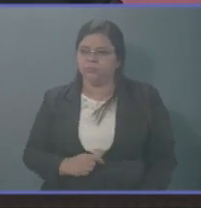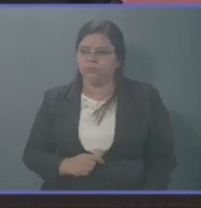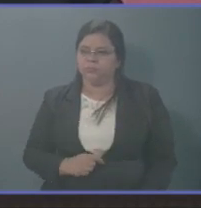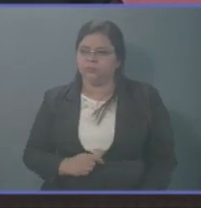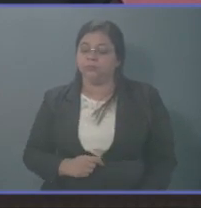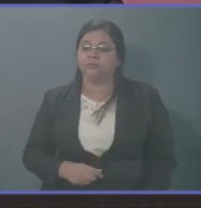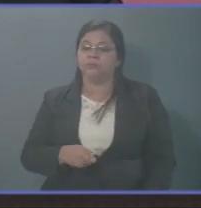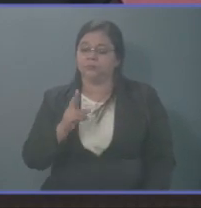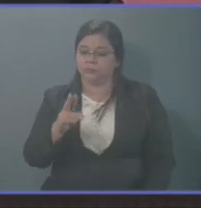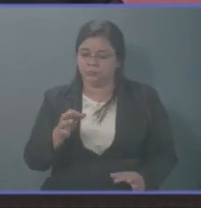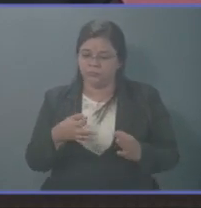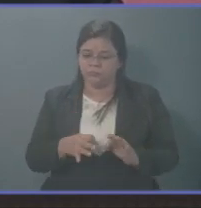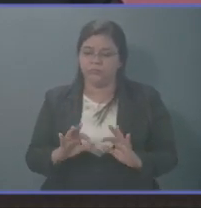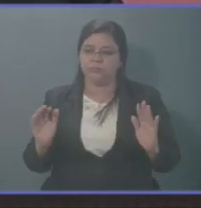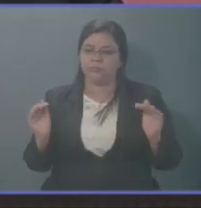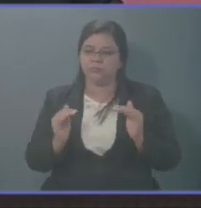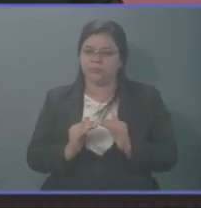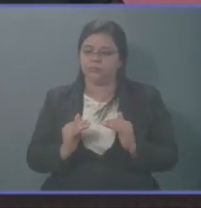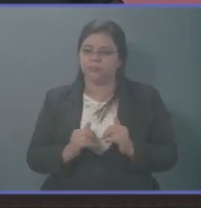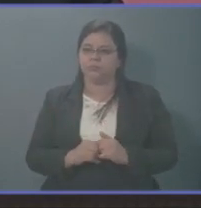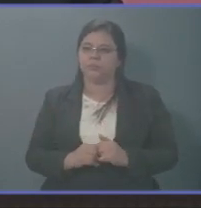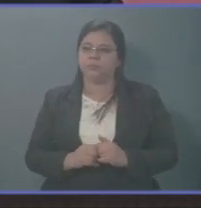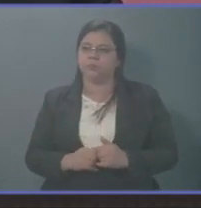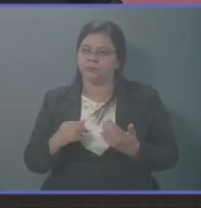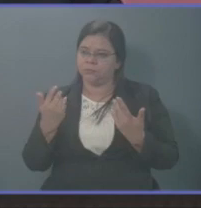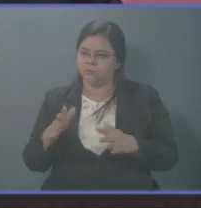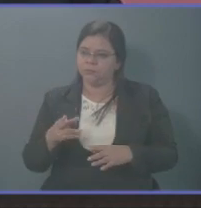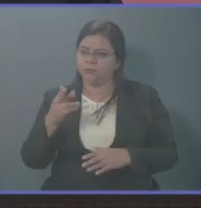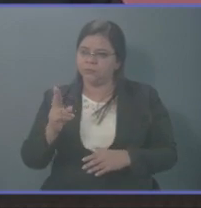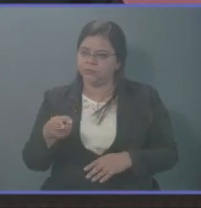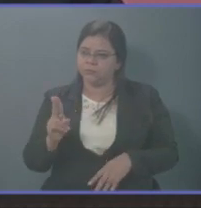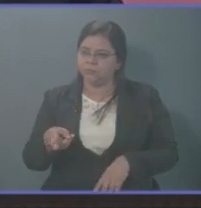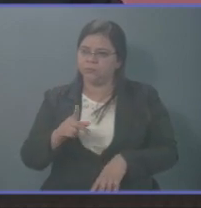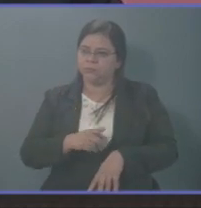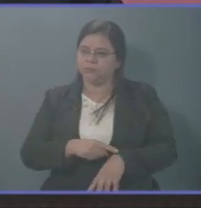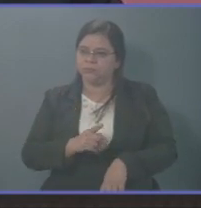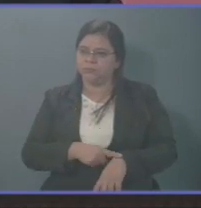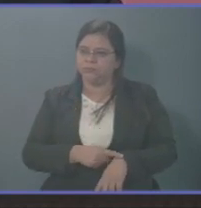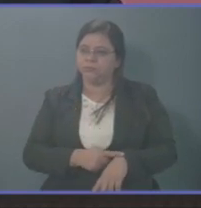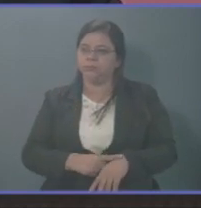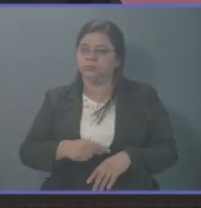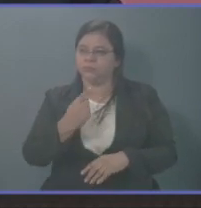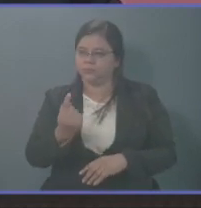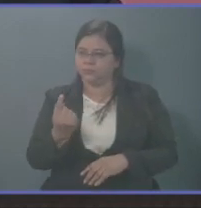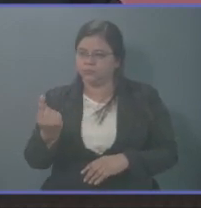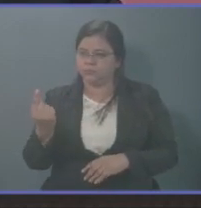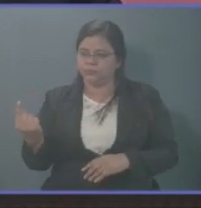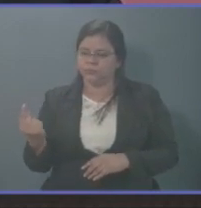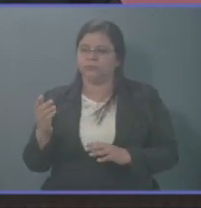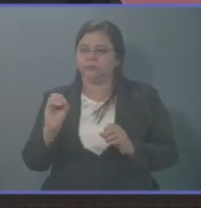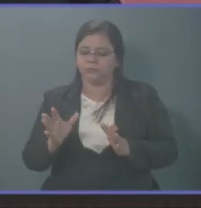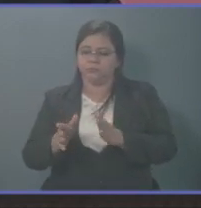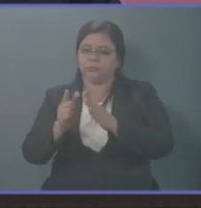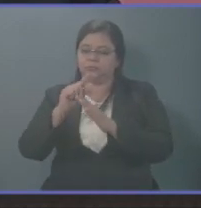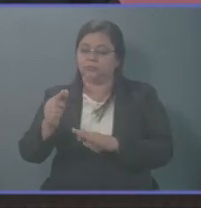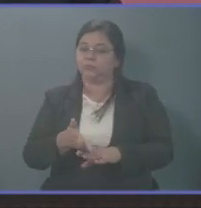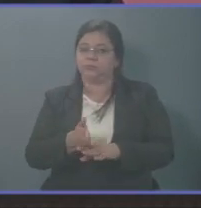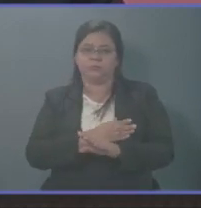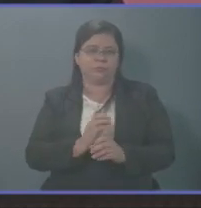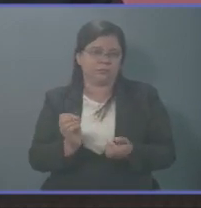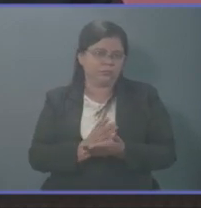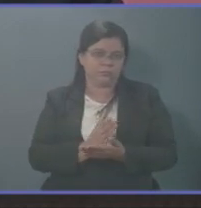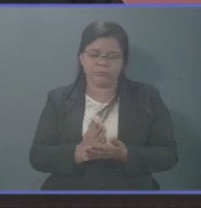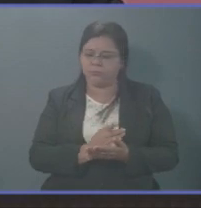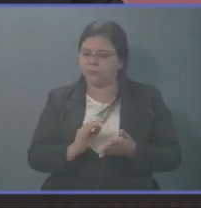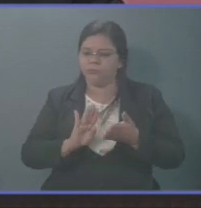De igual manera, se confiere el mismo plazo para los aludidos sujetos pasivos que hubiesen presentado